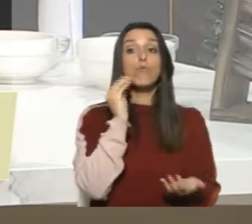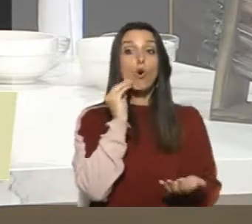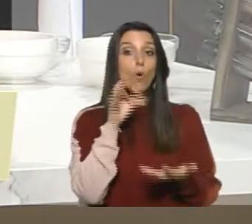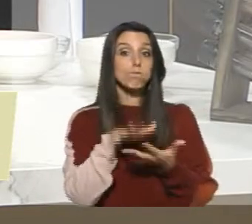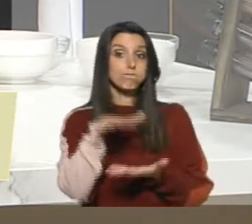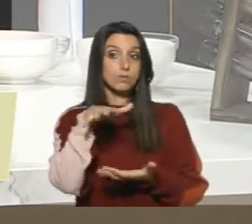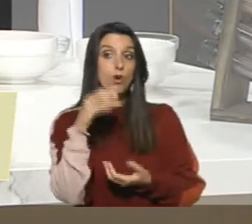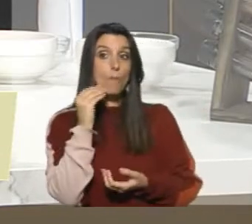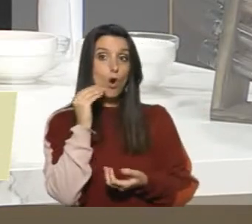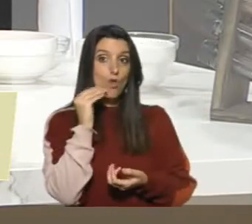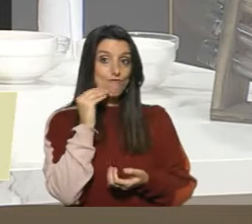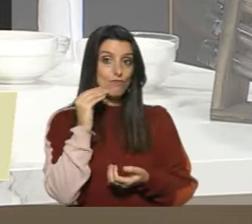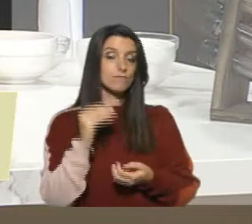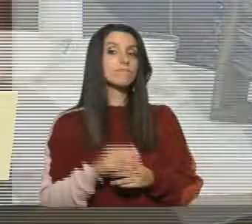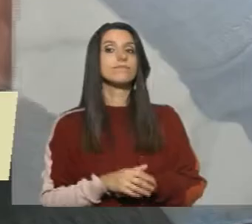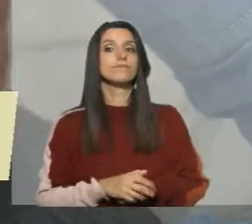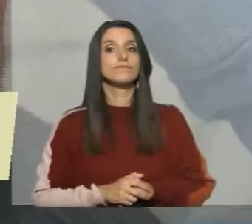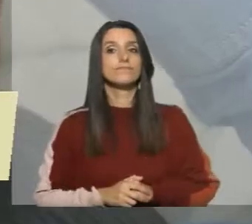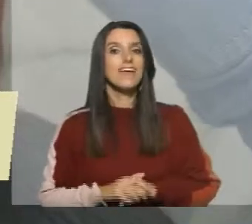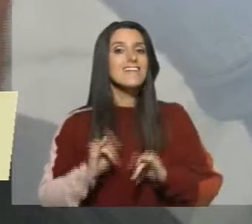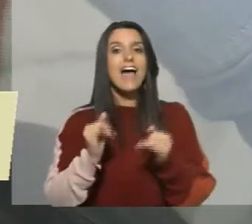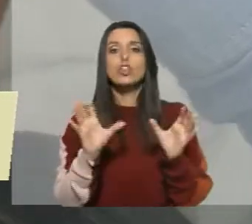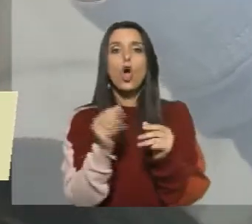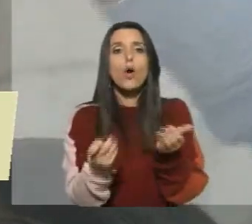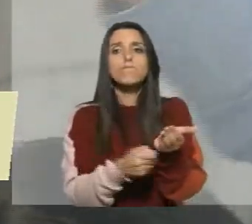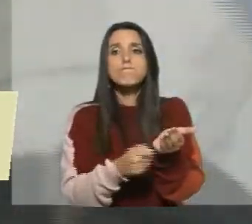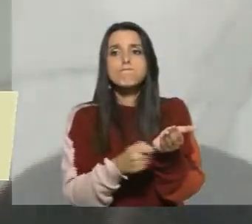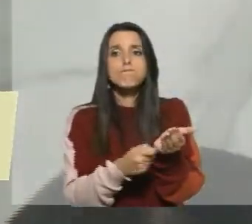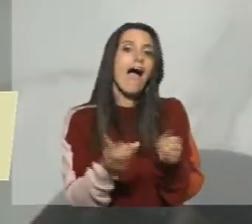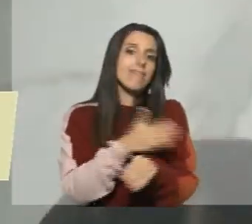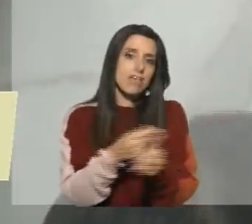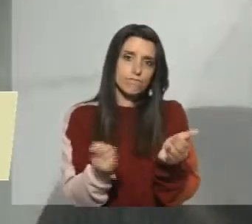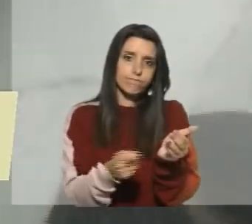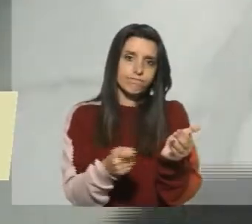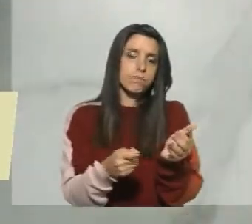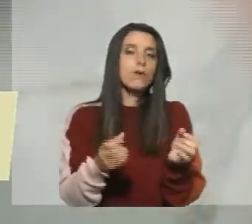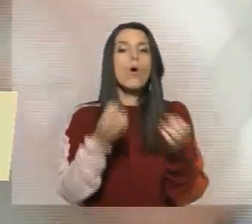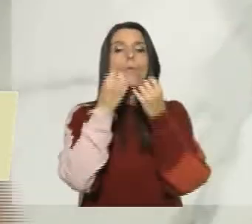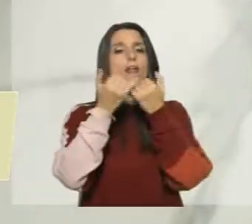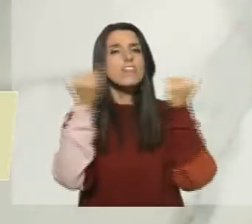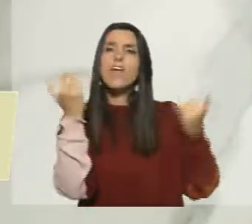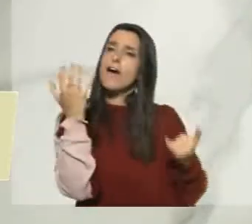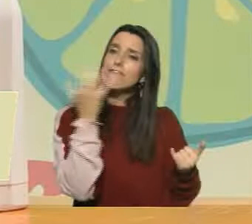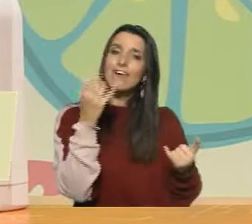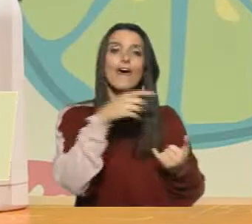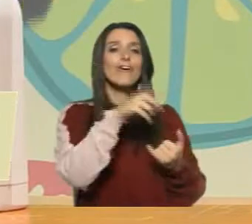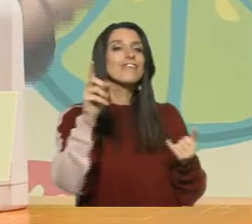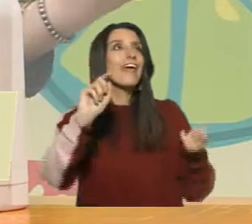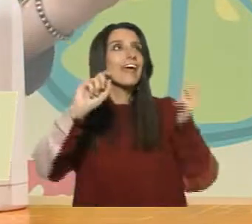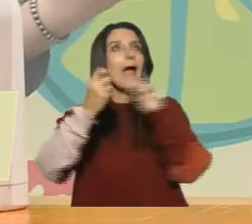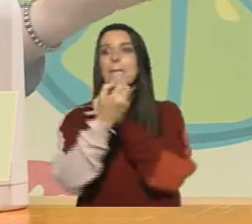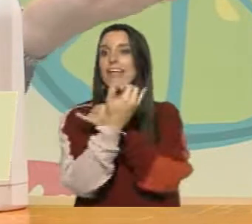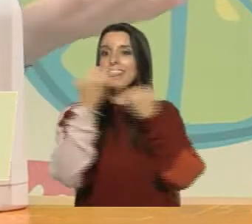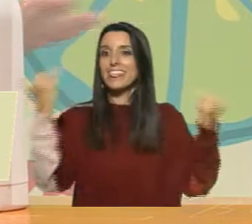tengo todo, todo tamizado. Ahí vamos. Y va para ahí. Muy buen día, aunque esté feo con ustedes, se nos cambia el